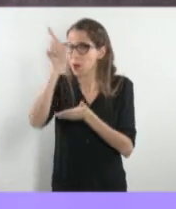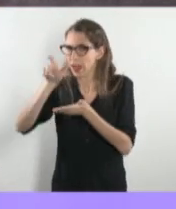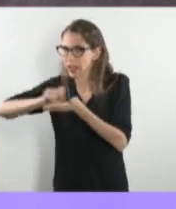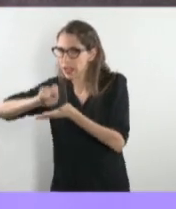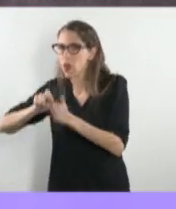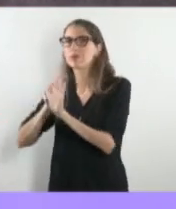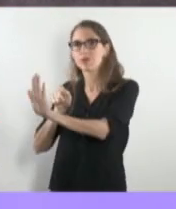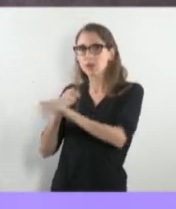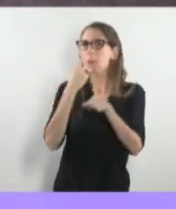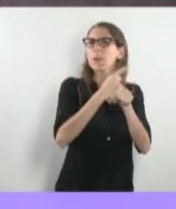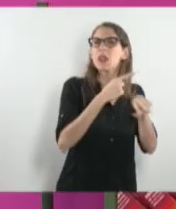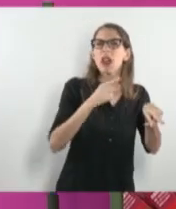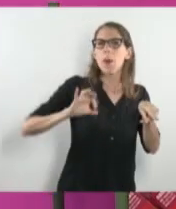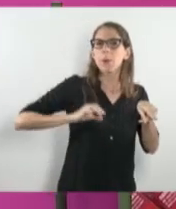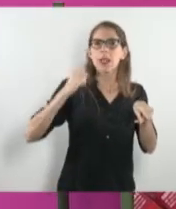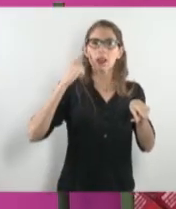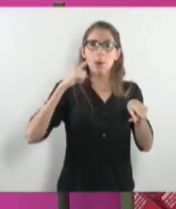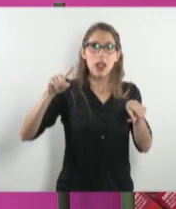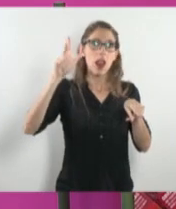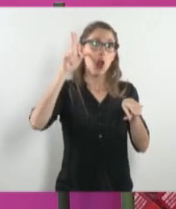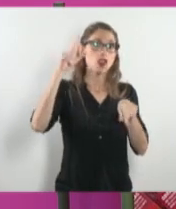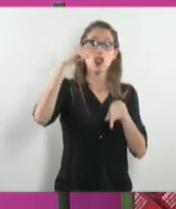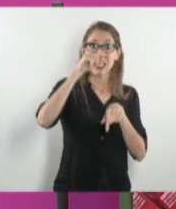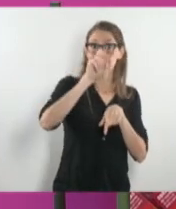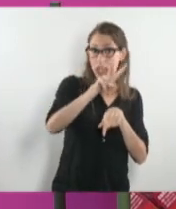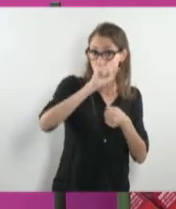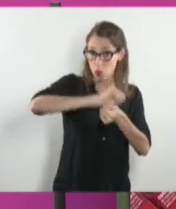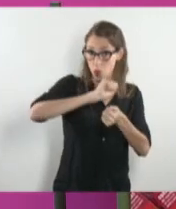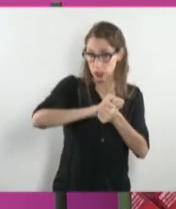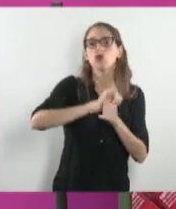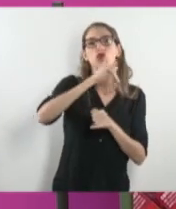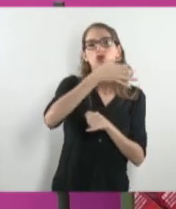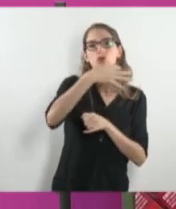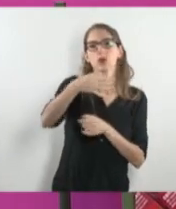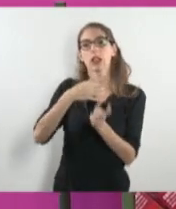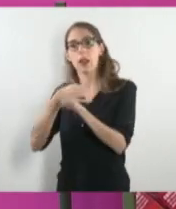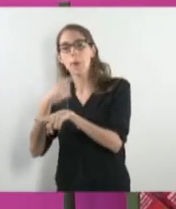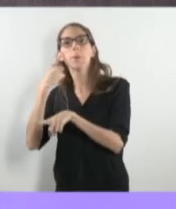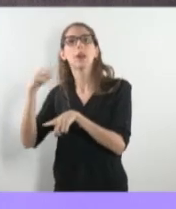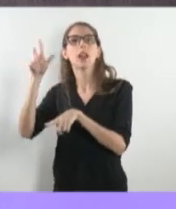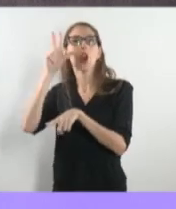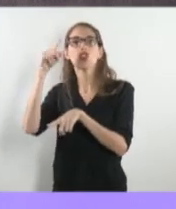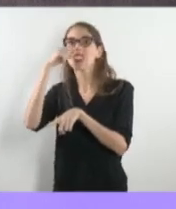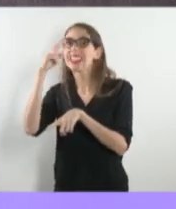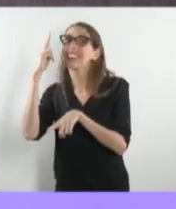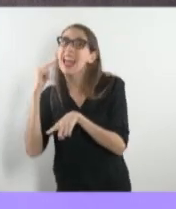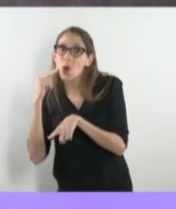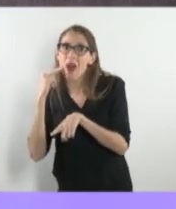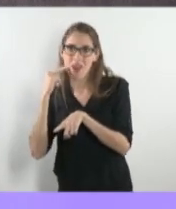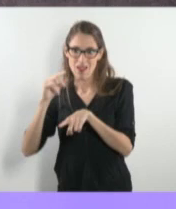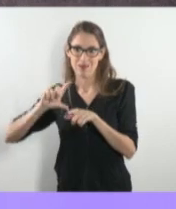en 1872, ¿no? Primera, 1872. Y la segunda en 1879, 7 años